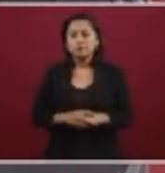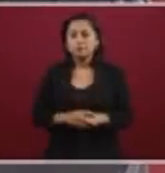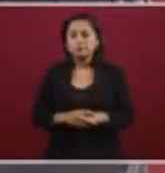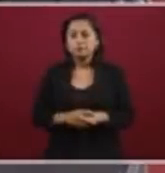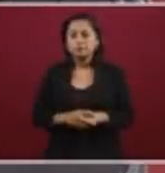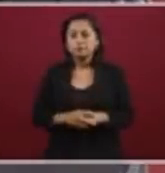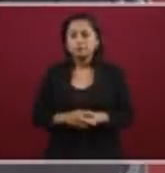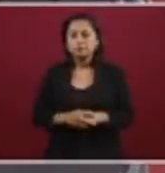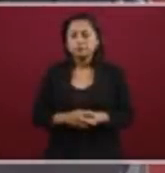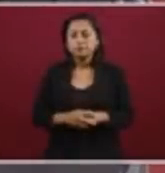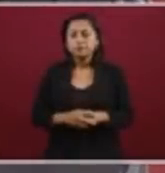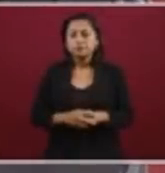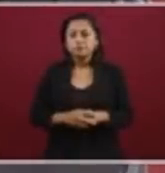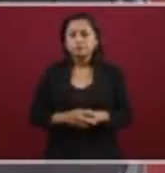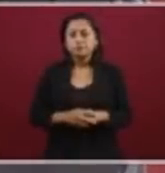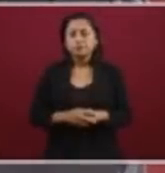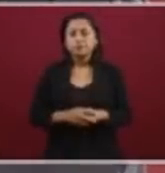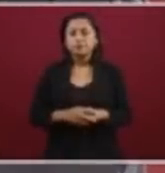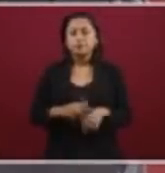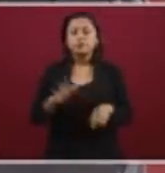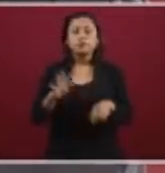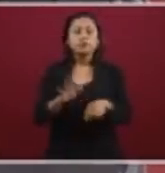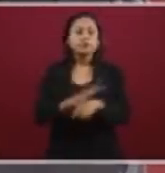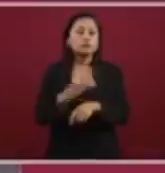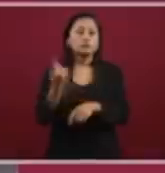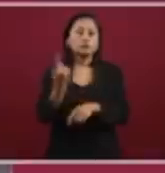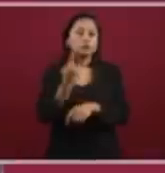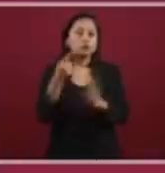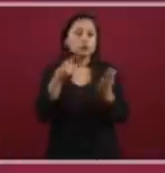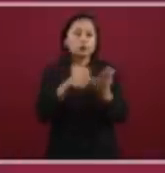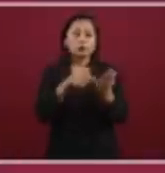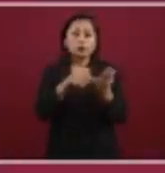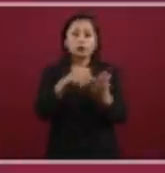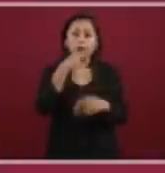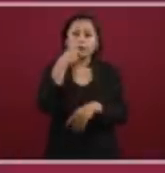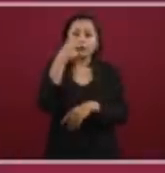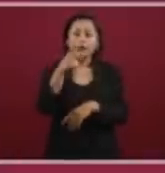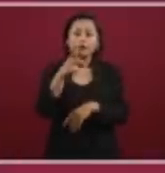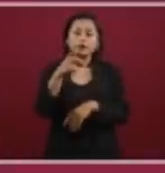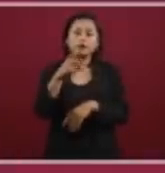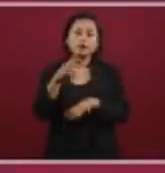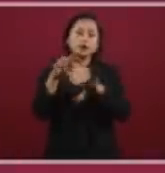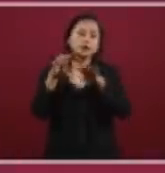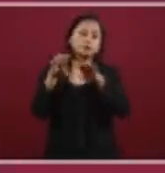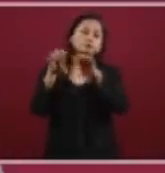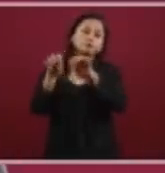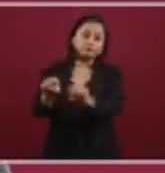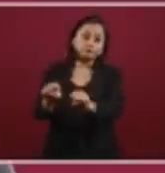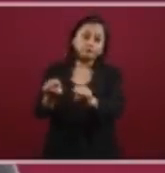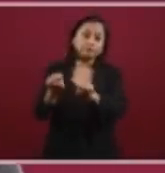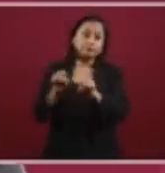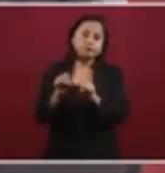porque se habla de una detención preventiva